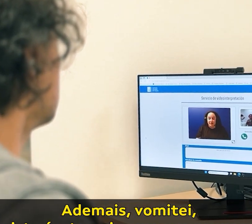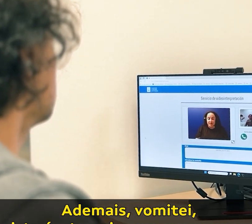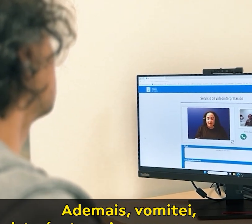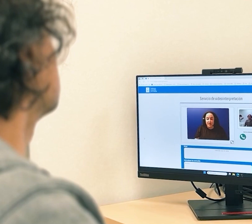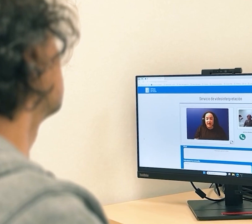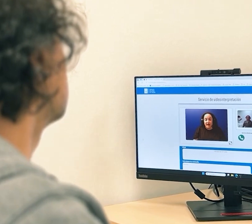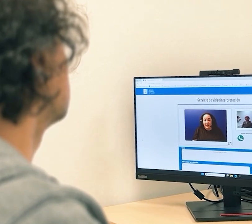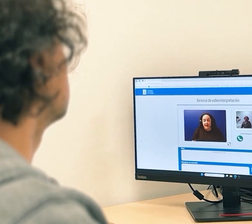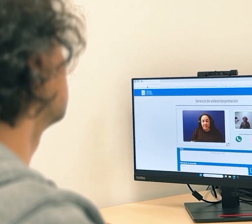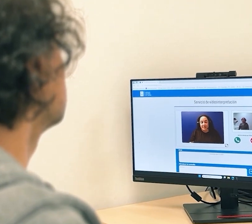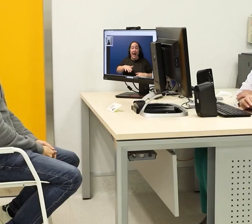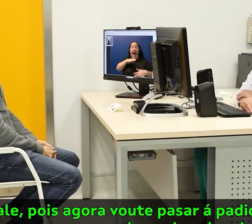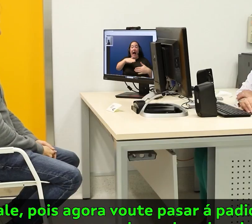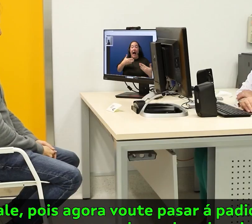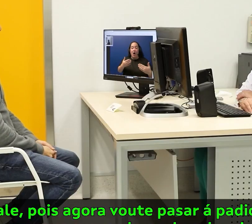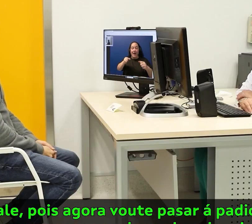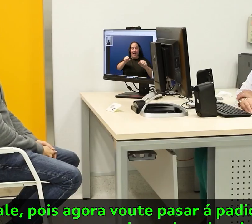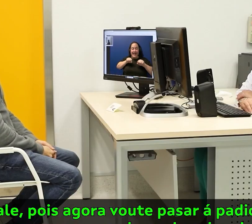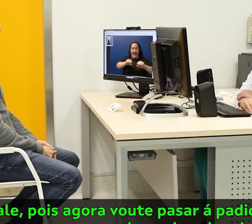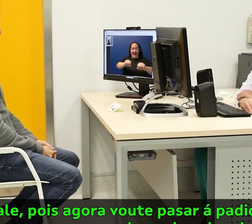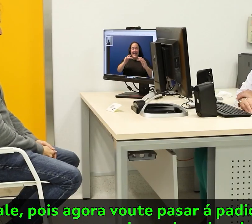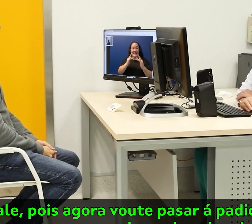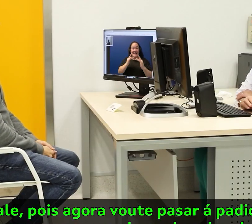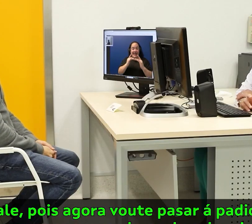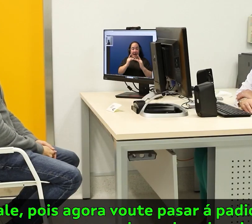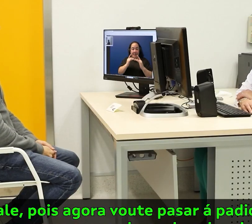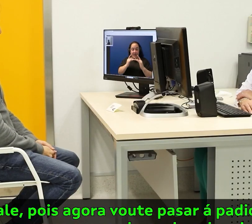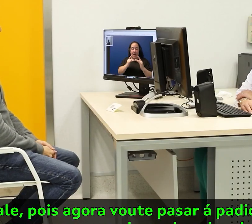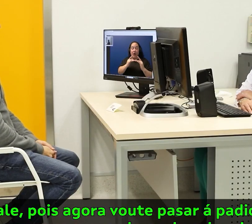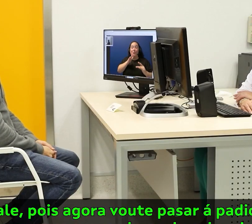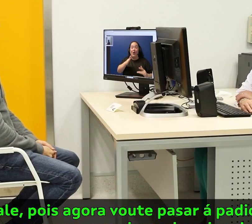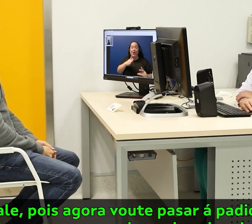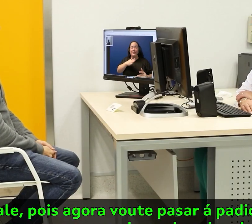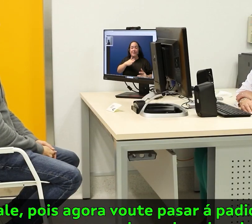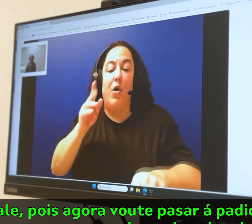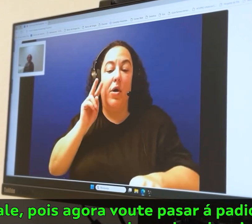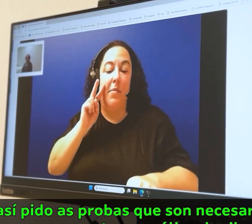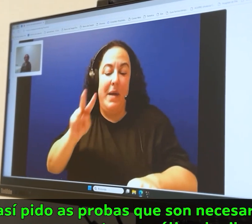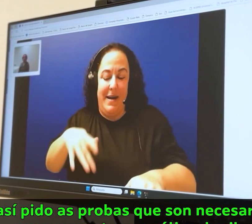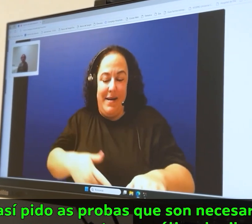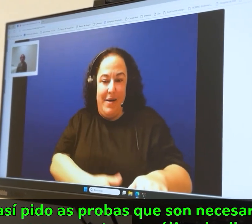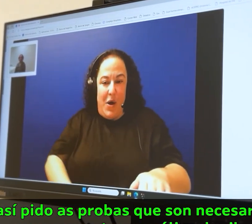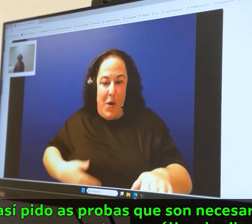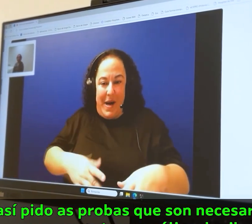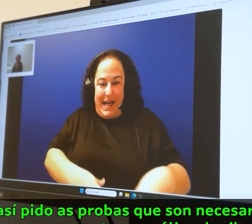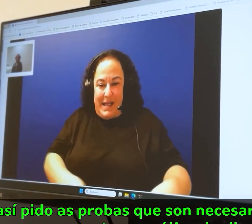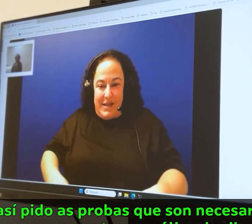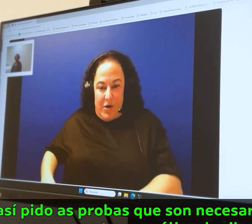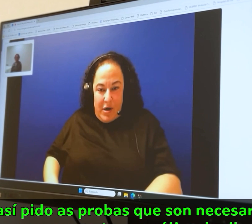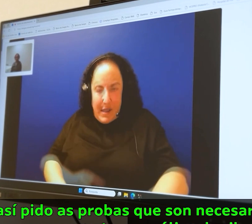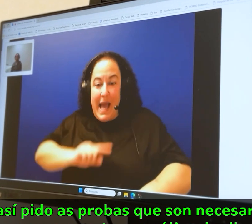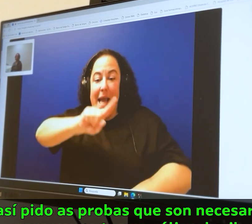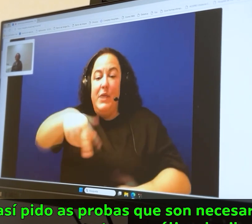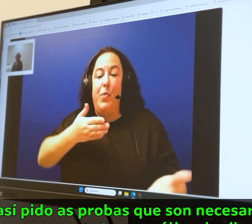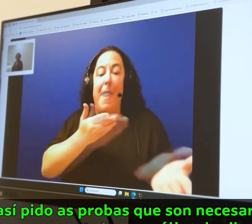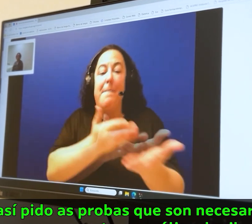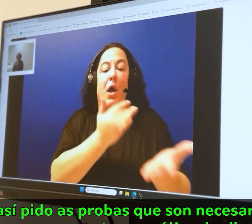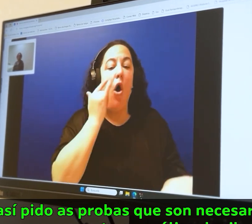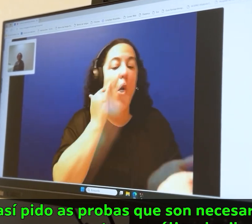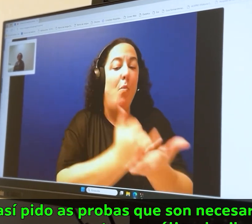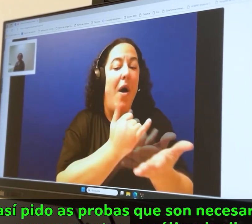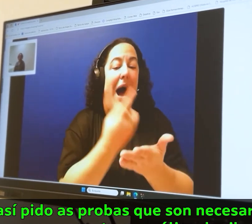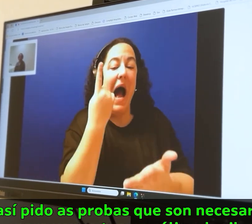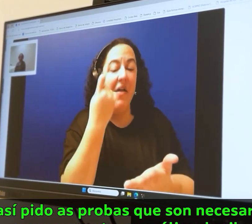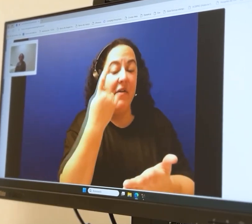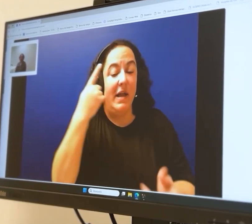que me pasa. Vale, pues ahora te voy a pasar a la camilla porque te quiero explorar la barriga y así te pido las pruebas que son necesarias para ver si tienes